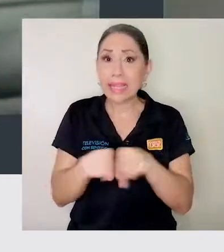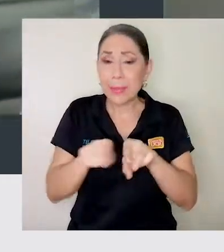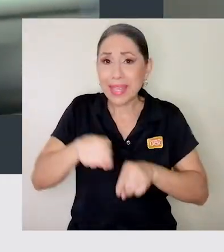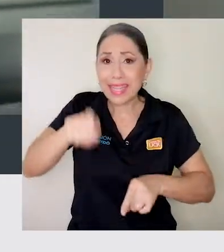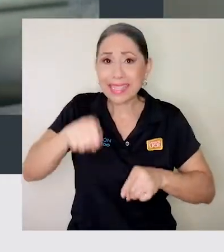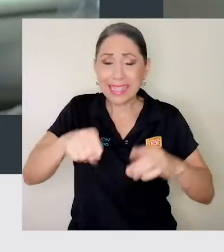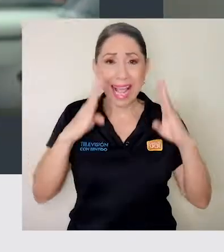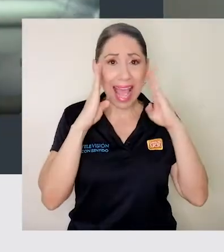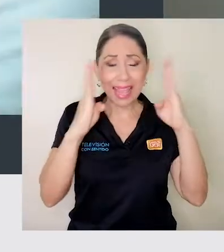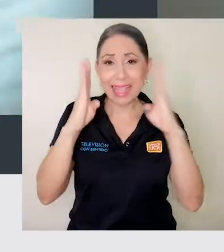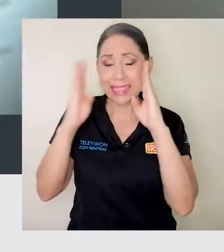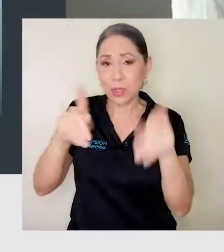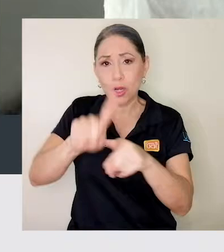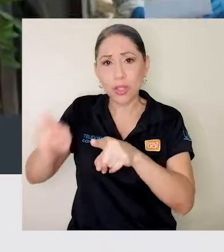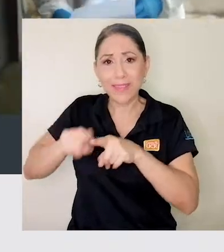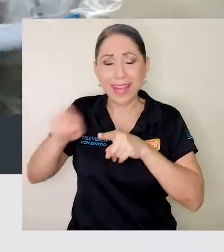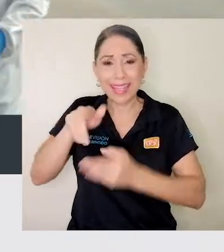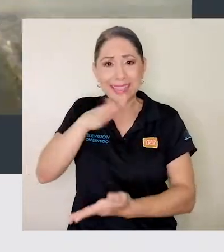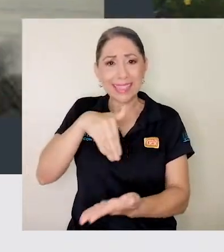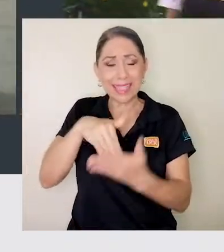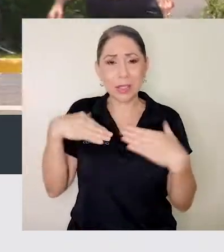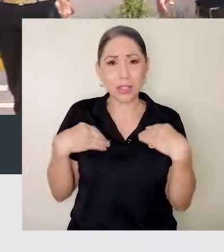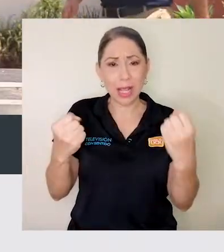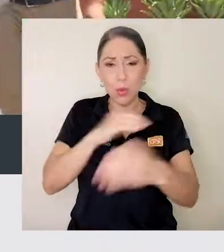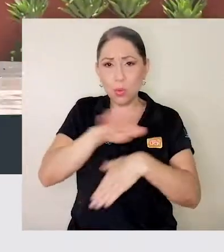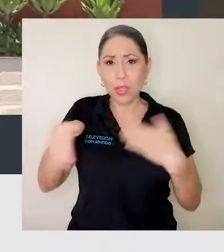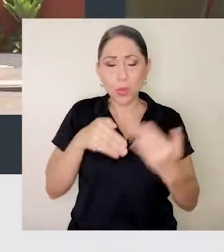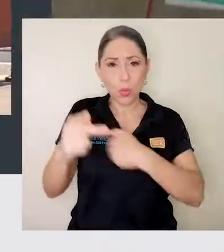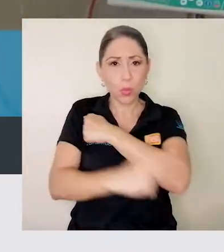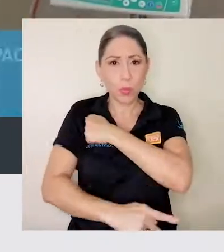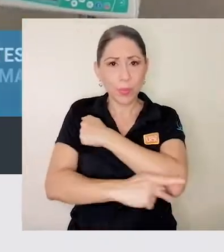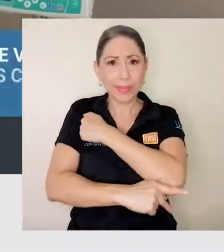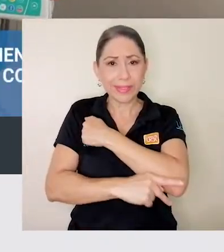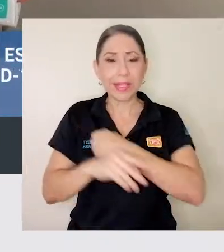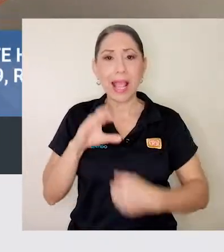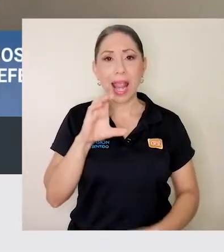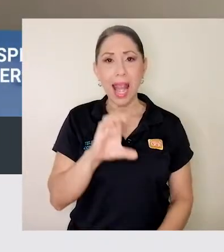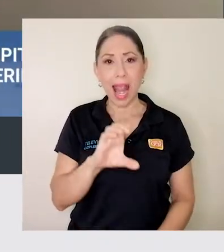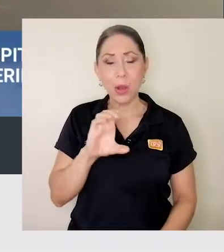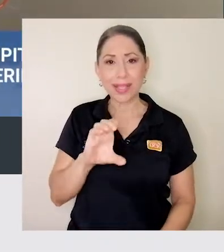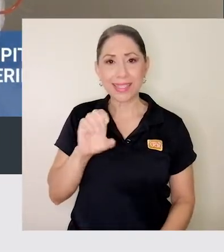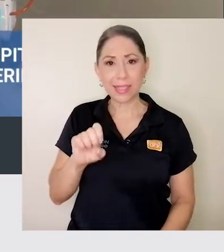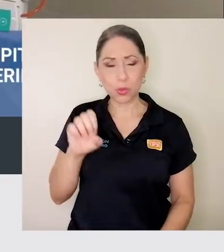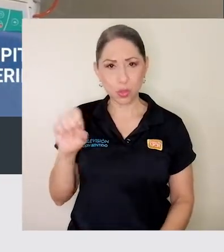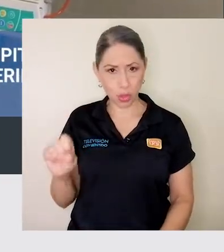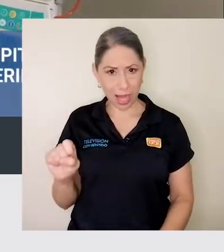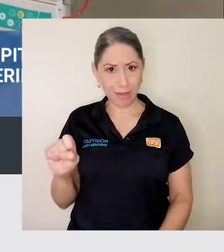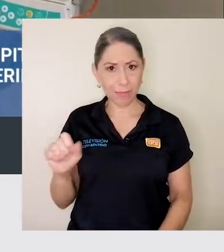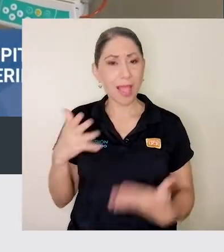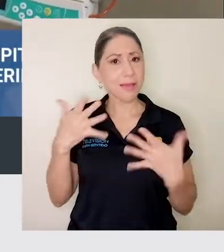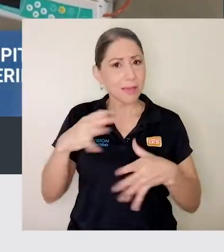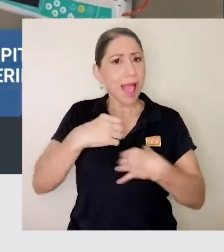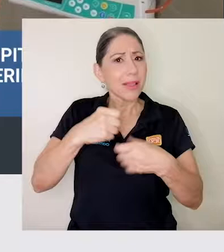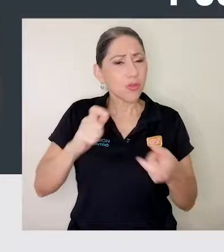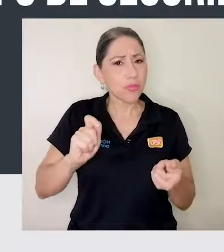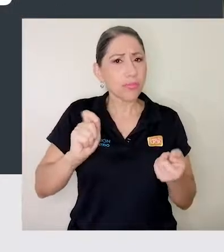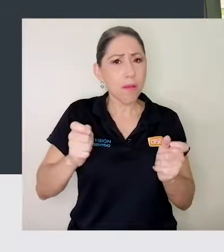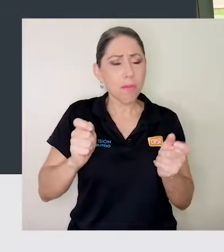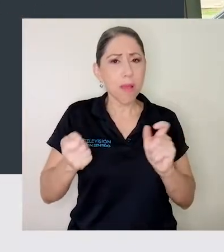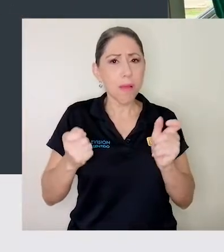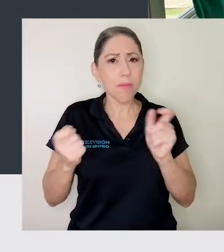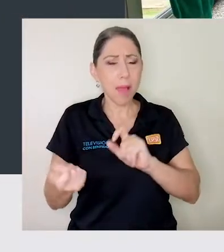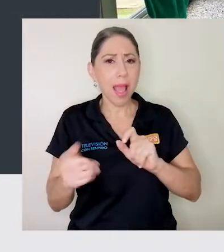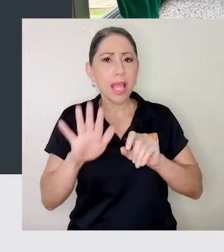igualmente demandan atención en los diferentes centros de salud de todo el país. La Caja Costarricense de Seguro Social ha